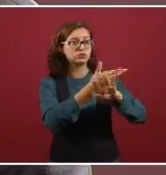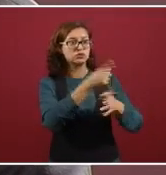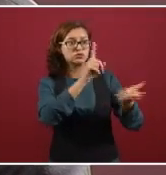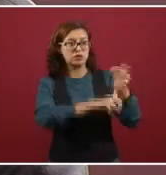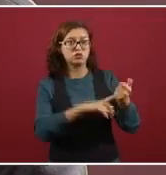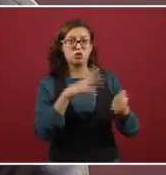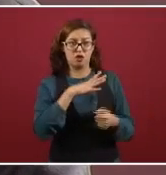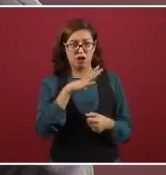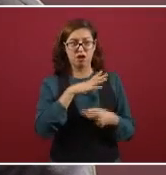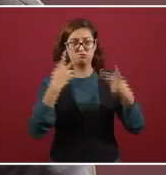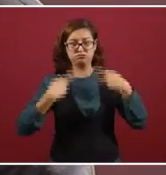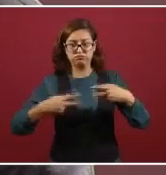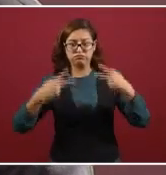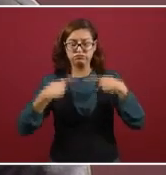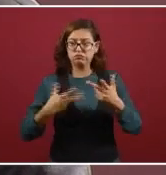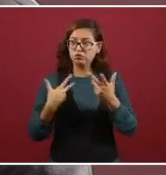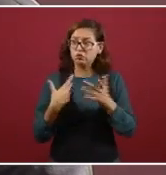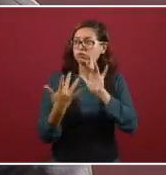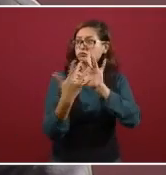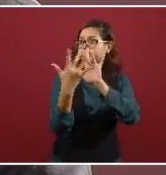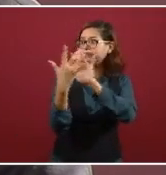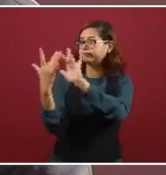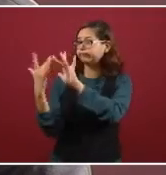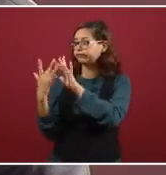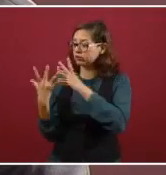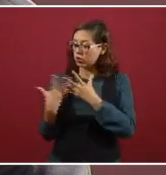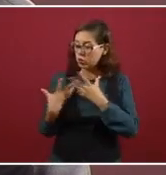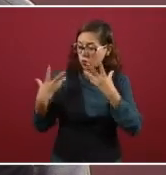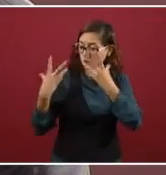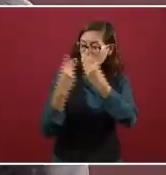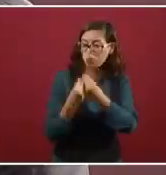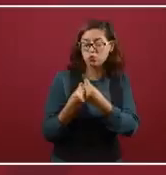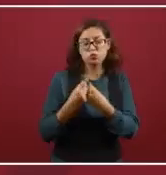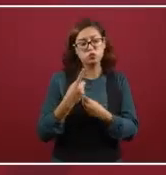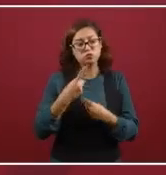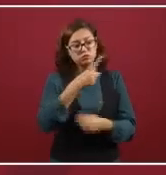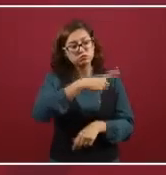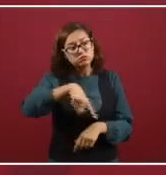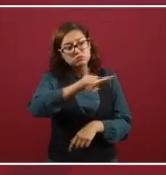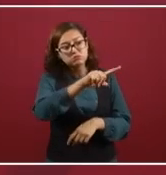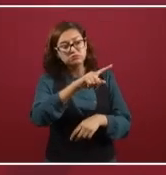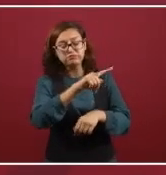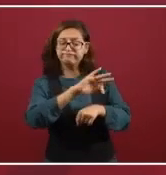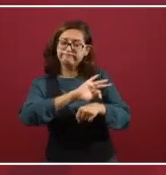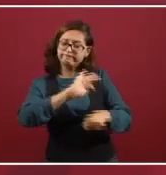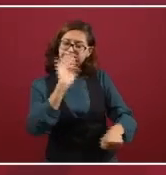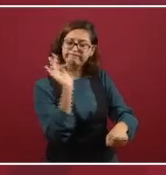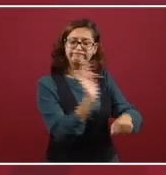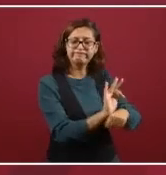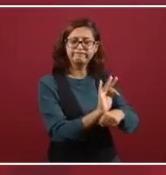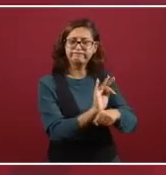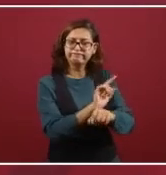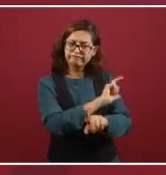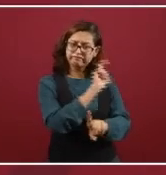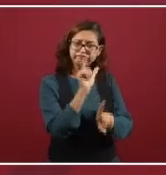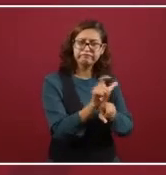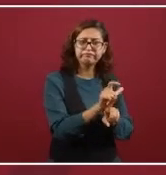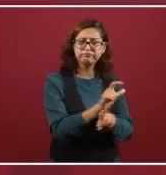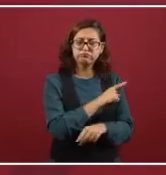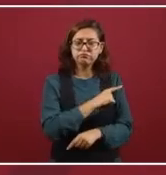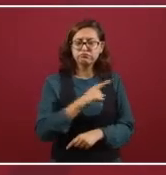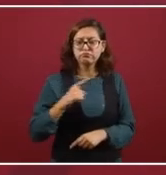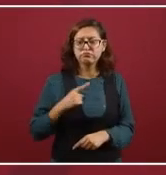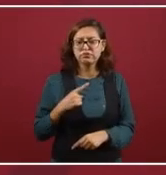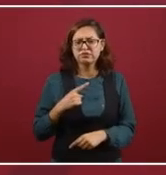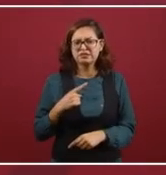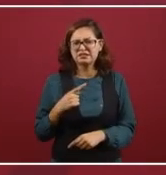política de defensa y protección común. ¿Y de